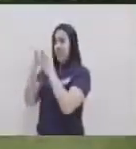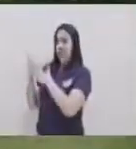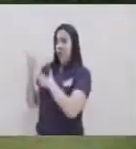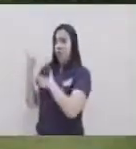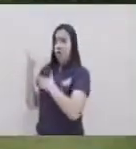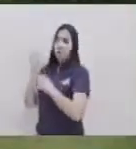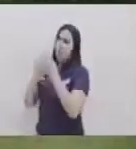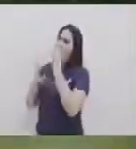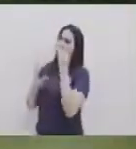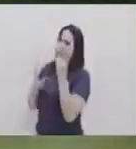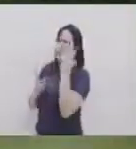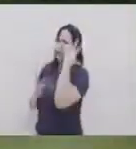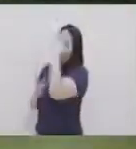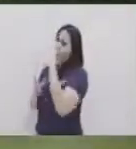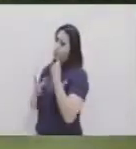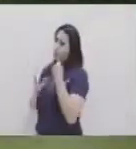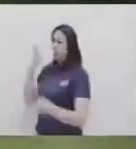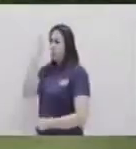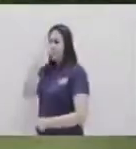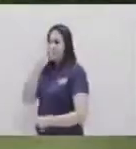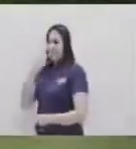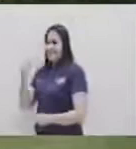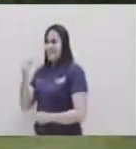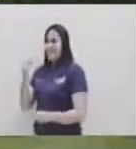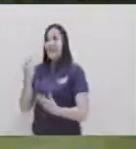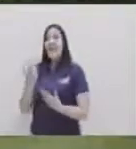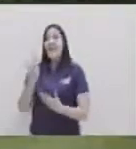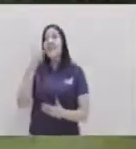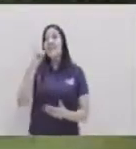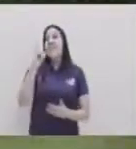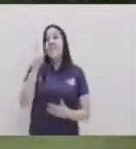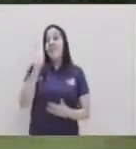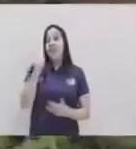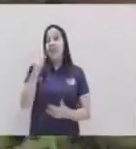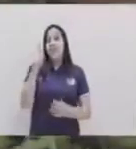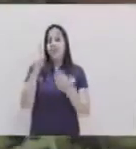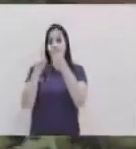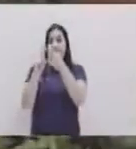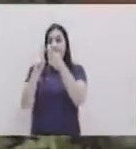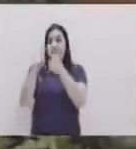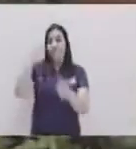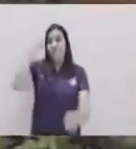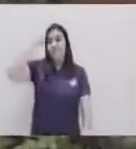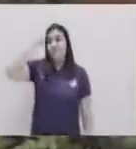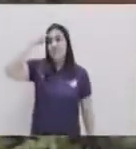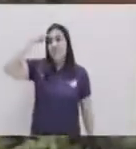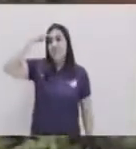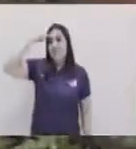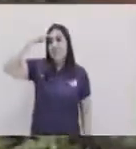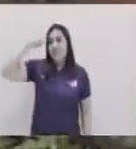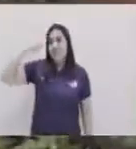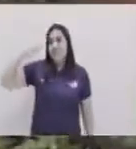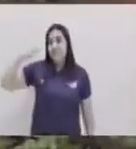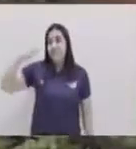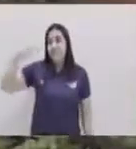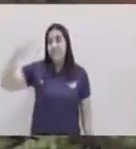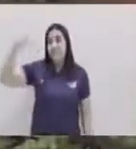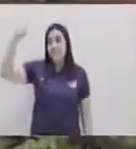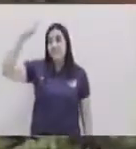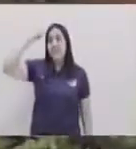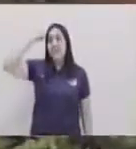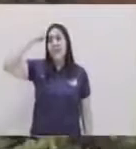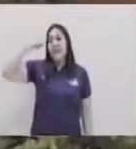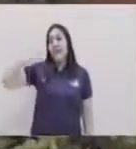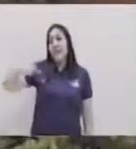dominante, lindo, y para decir día, nuestro dedo índice toca la frente y baja con un